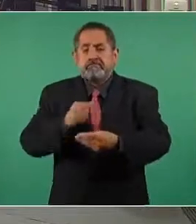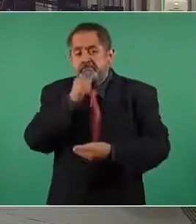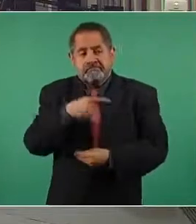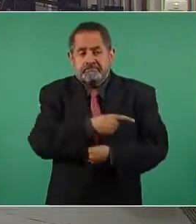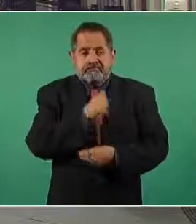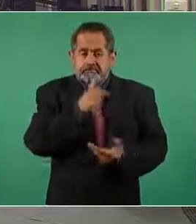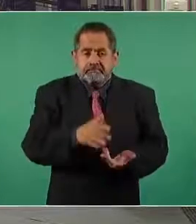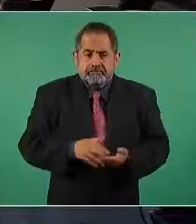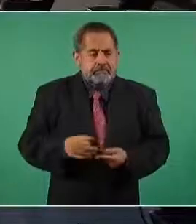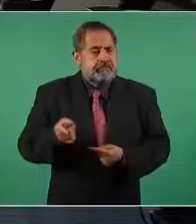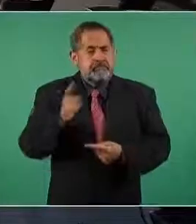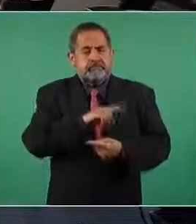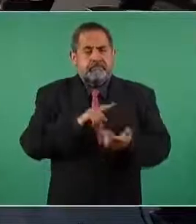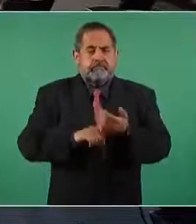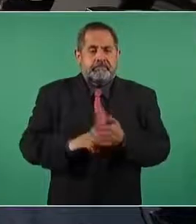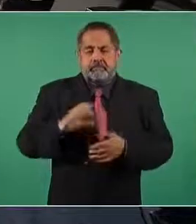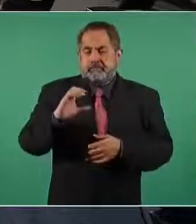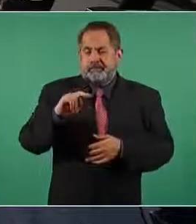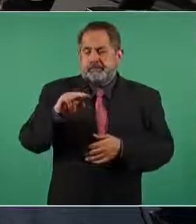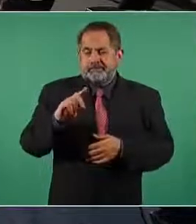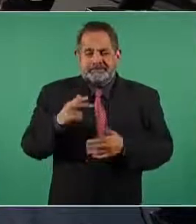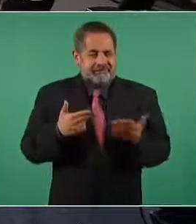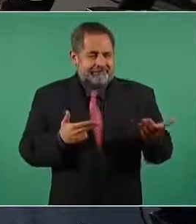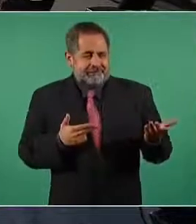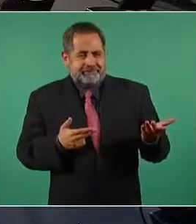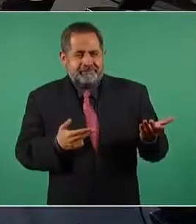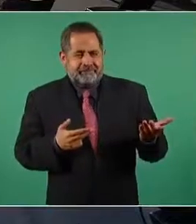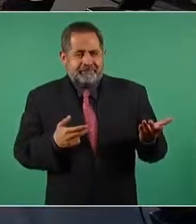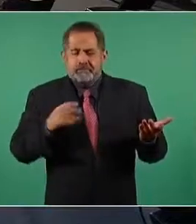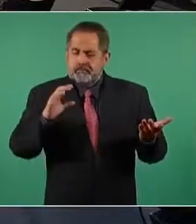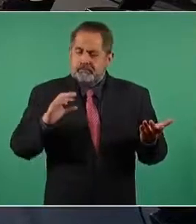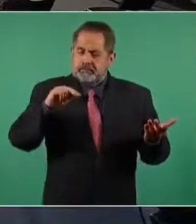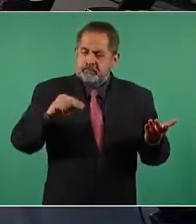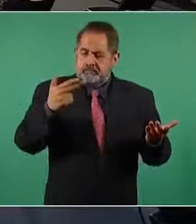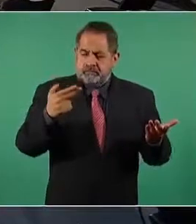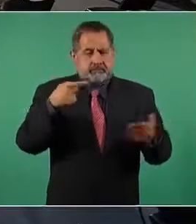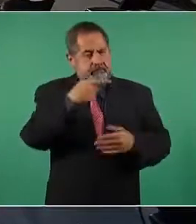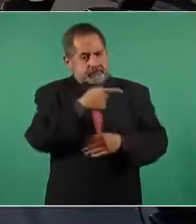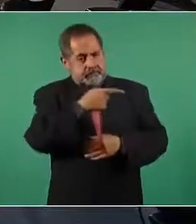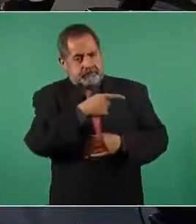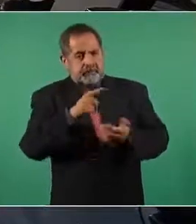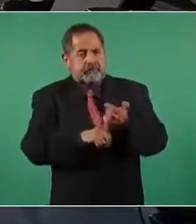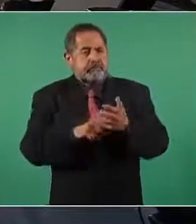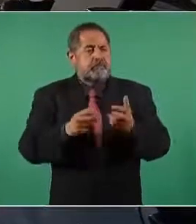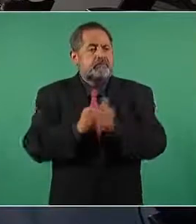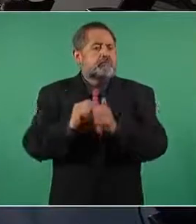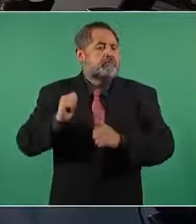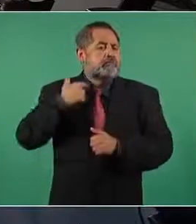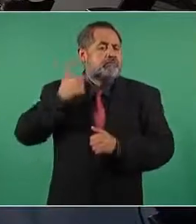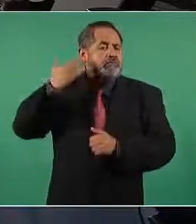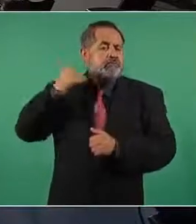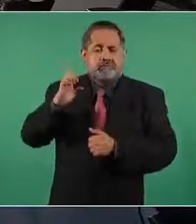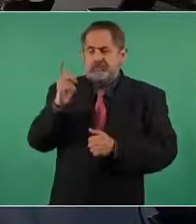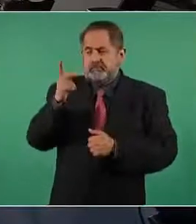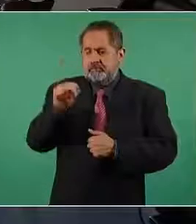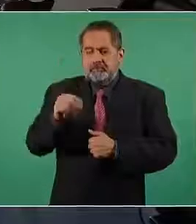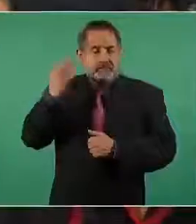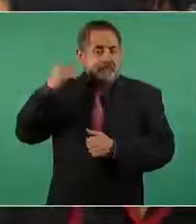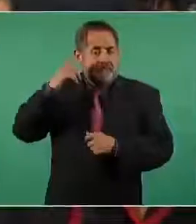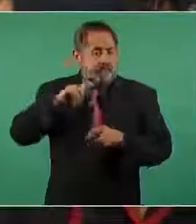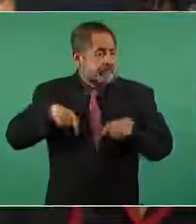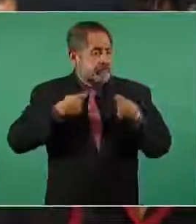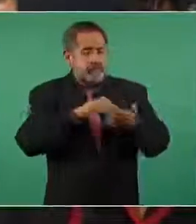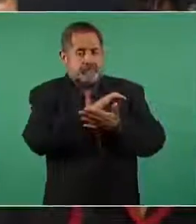de Hidrocarburos, CNH, quien derivado de la reforma energética de Peña Nieto otorgó contratos de exploración